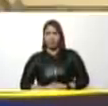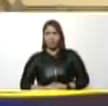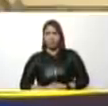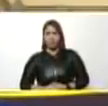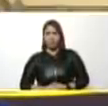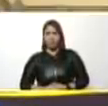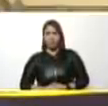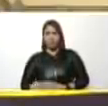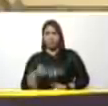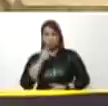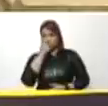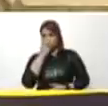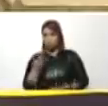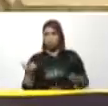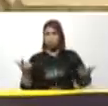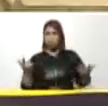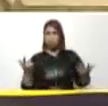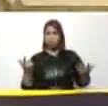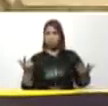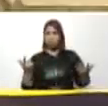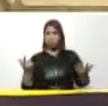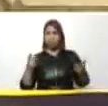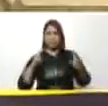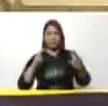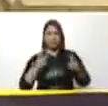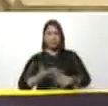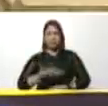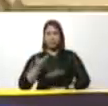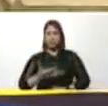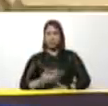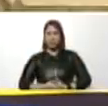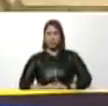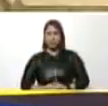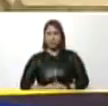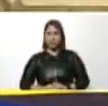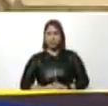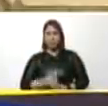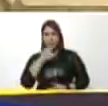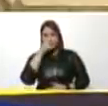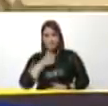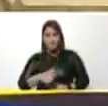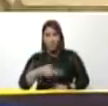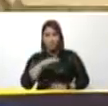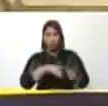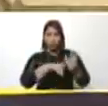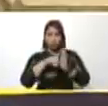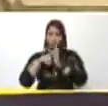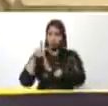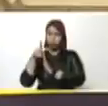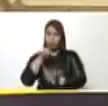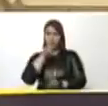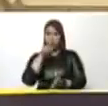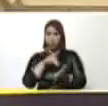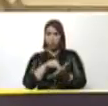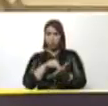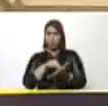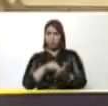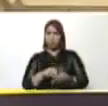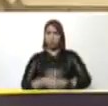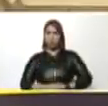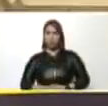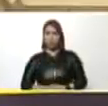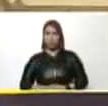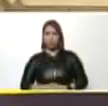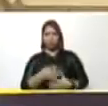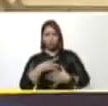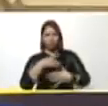No les interesaban los temas fundamentales del pueblo, del desarrollo nacional. Lo que